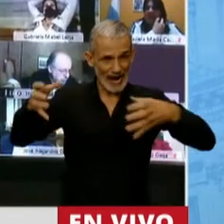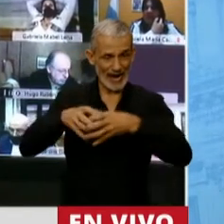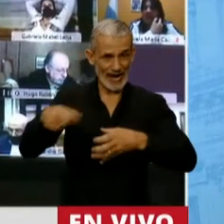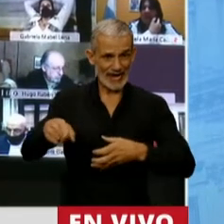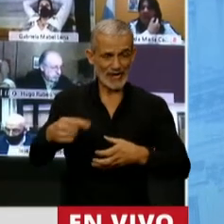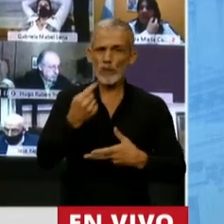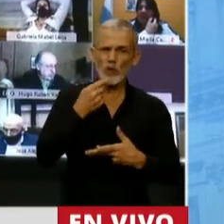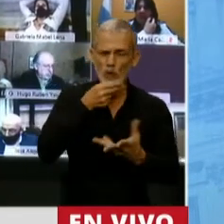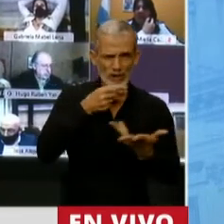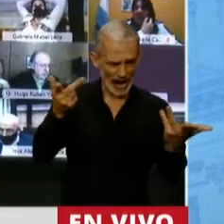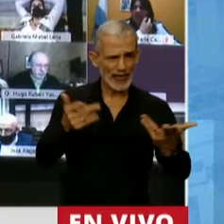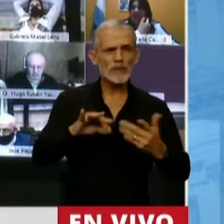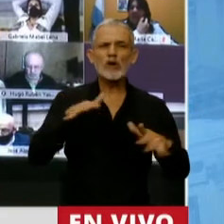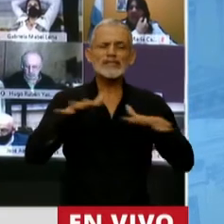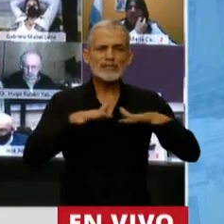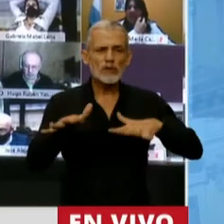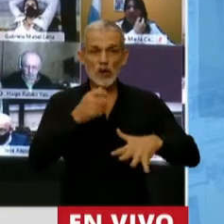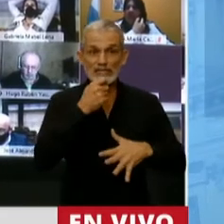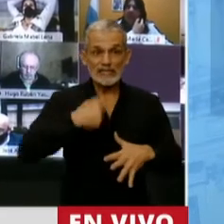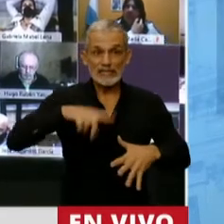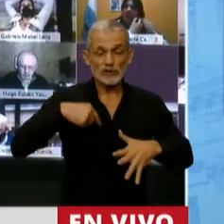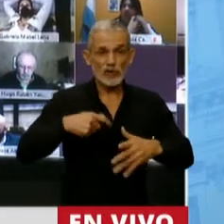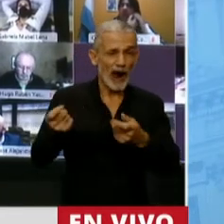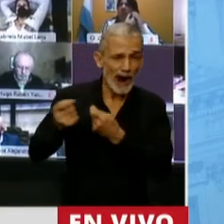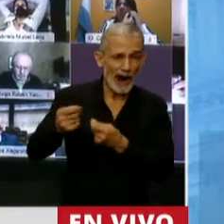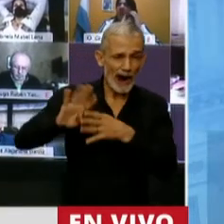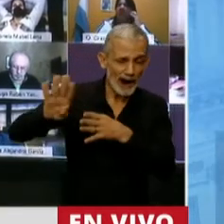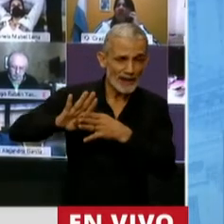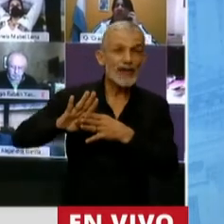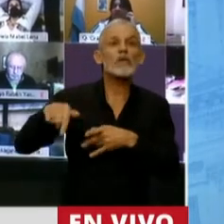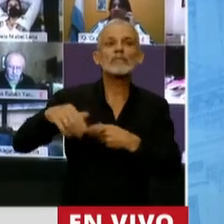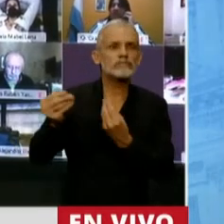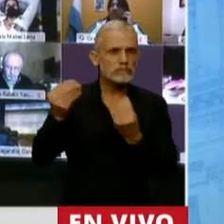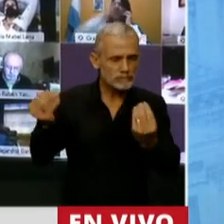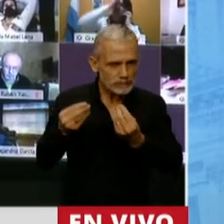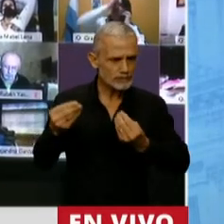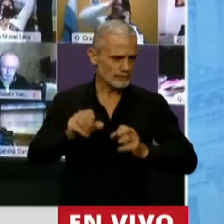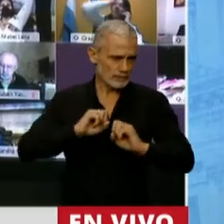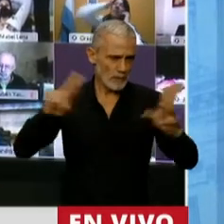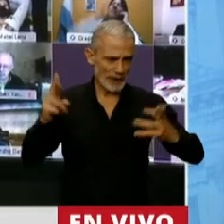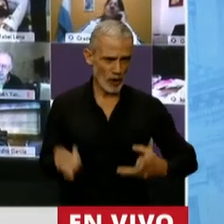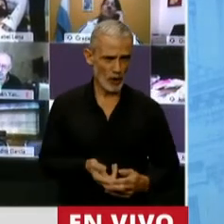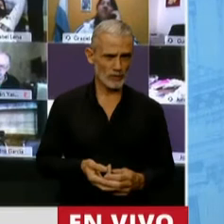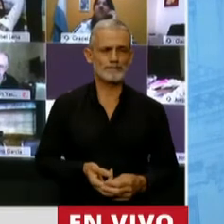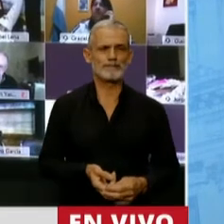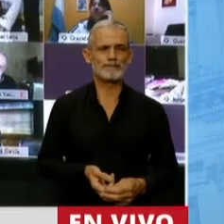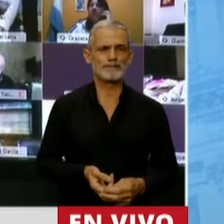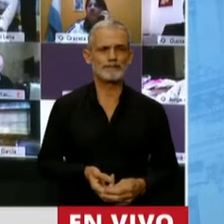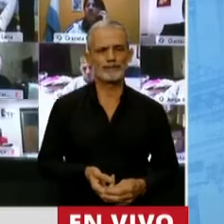no dudarlo. La situación, si no hubiéramos podido renegociar esa deuda, hubiera sido hoy muy